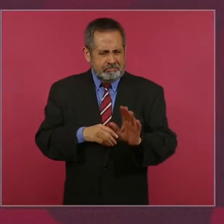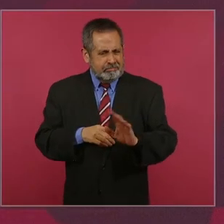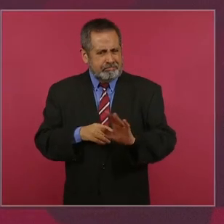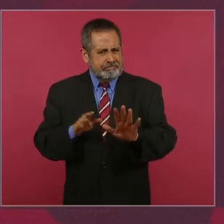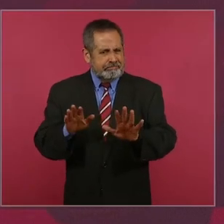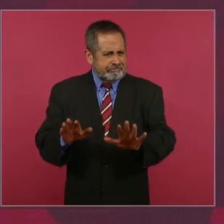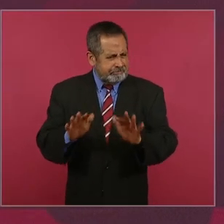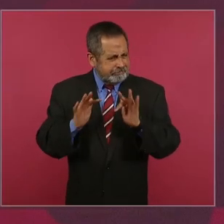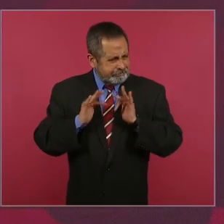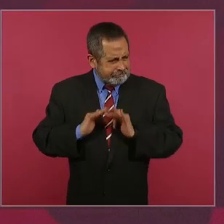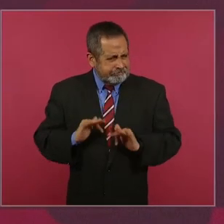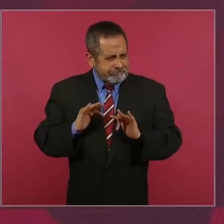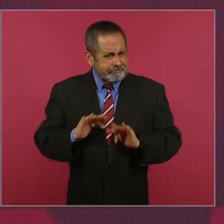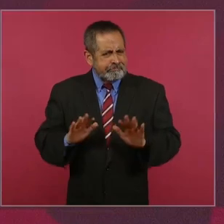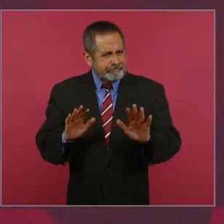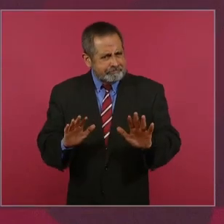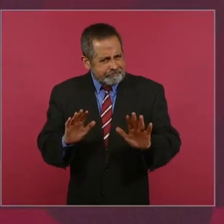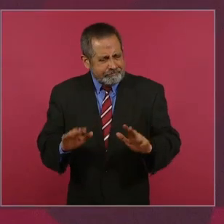tranquilos